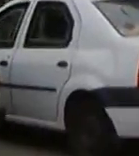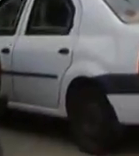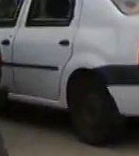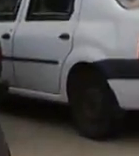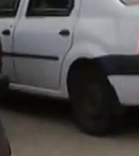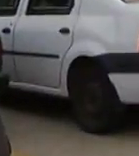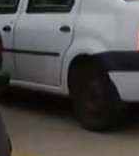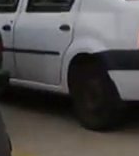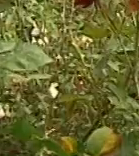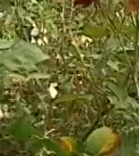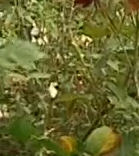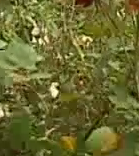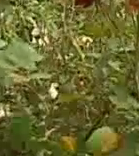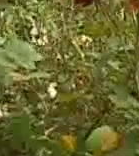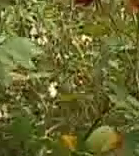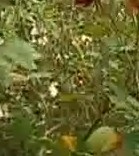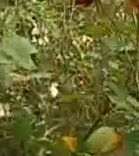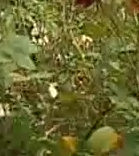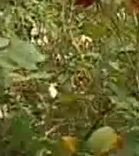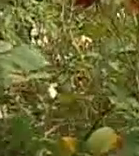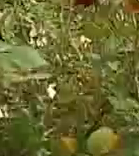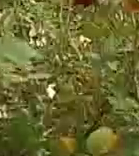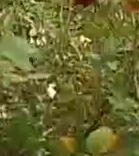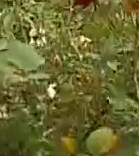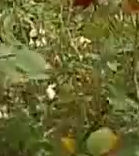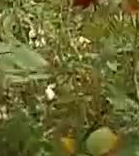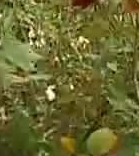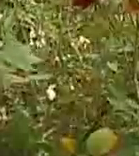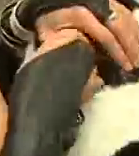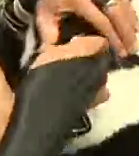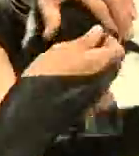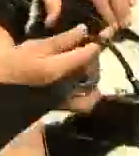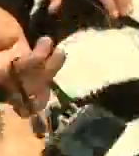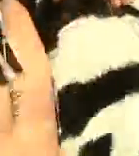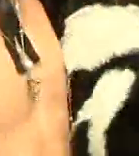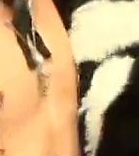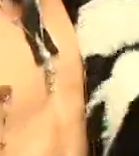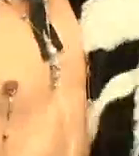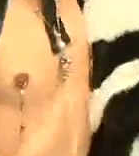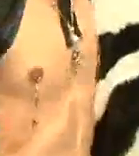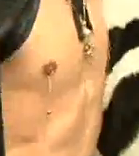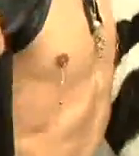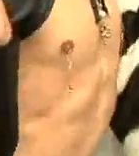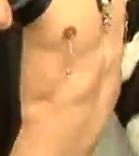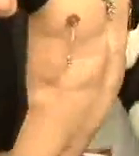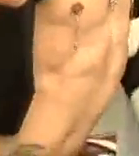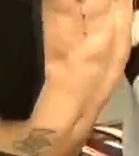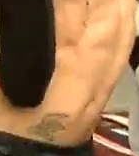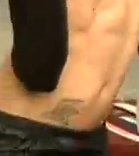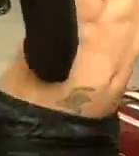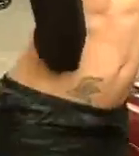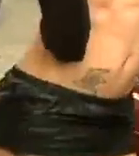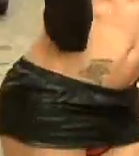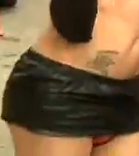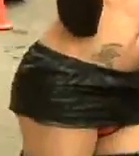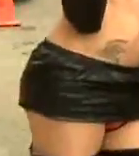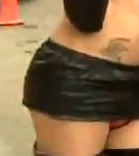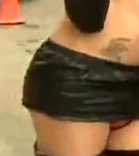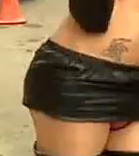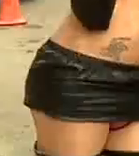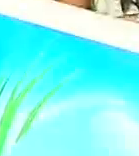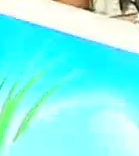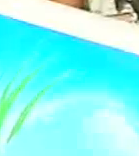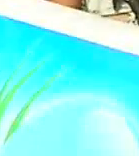octubre. También estará con nosotros Dayan Rodríguez, presidenta encargada de la Federación Ecuatoriana de Organizaciones